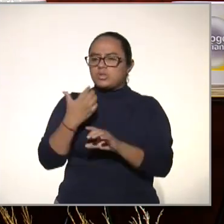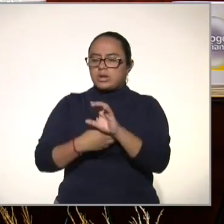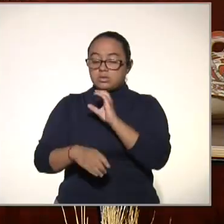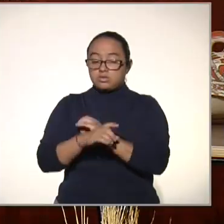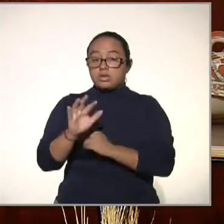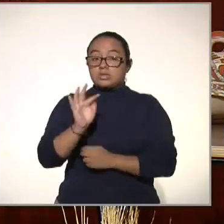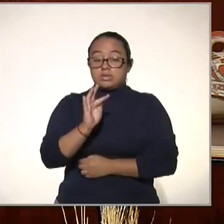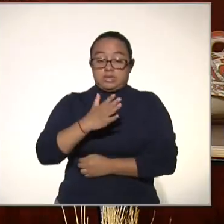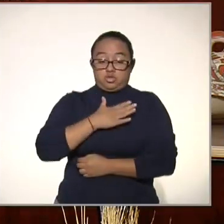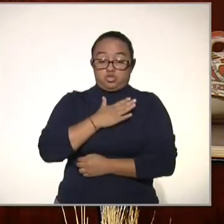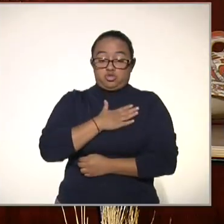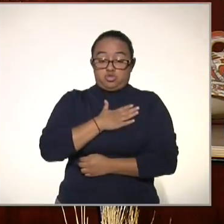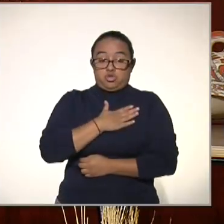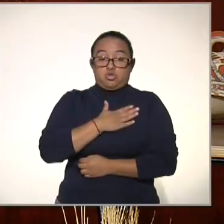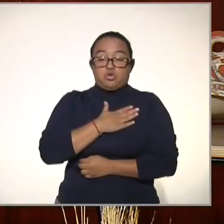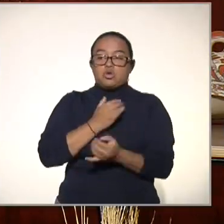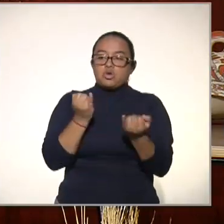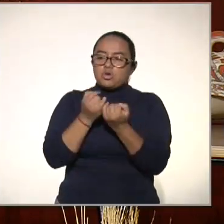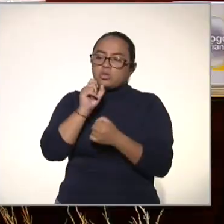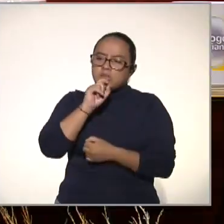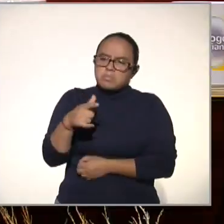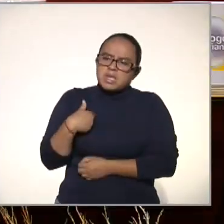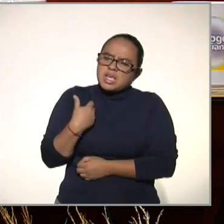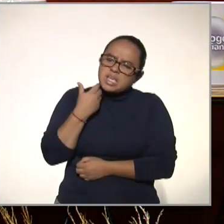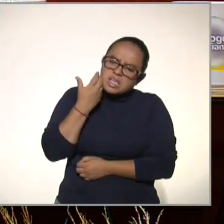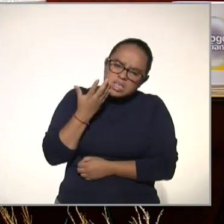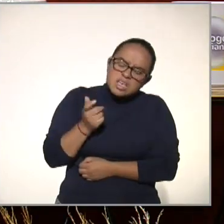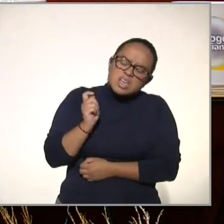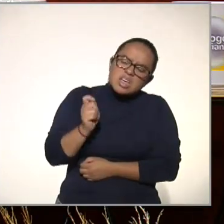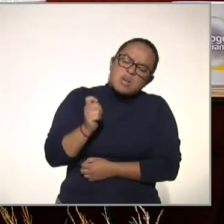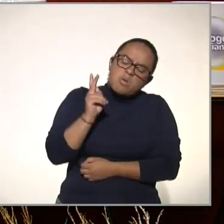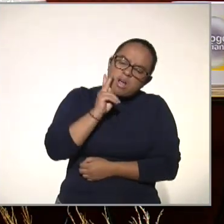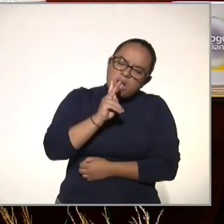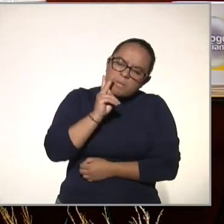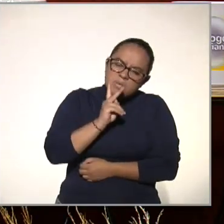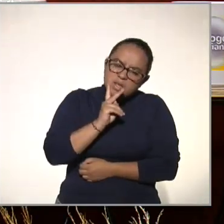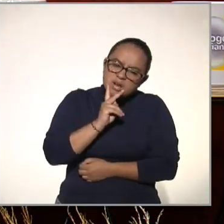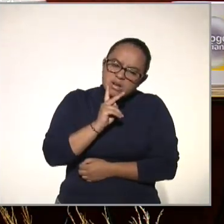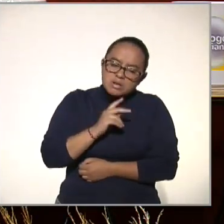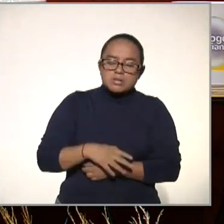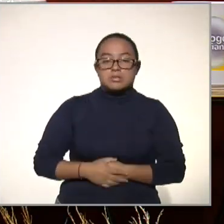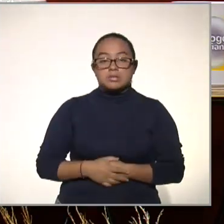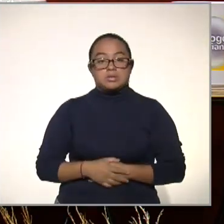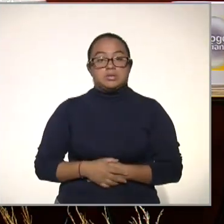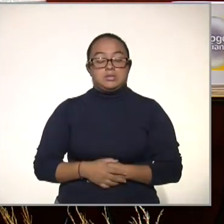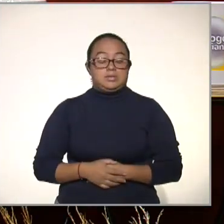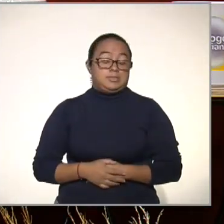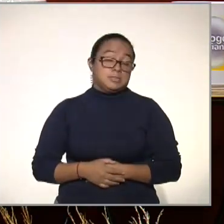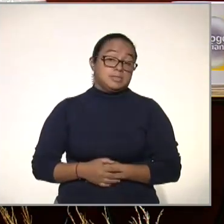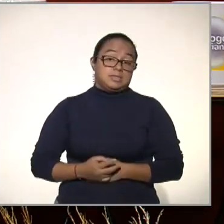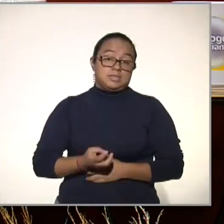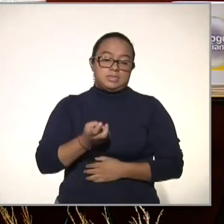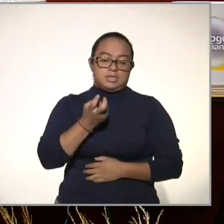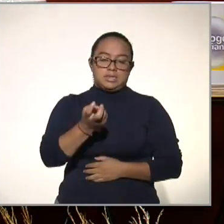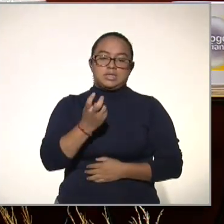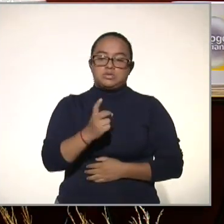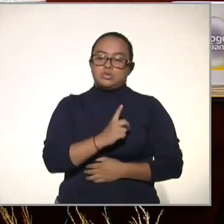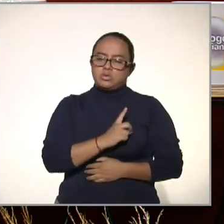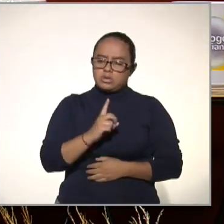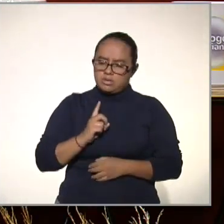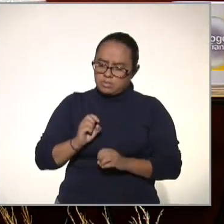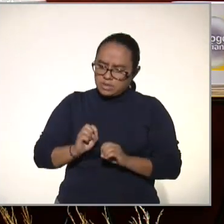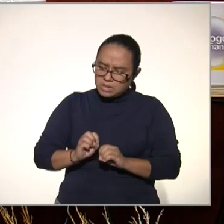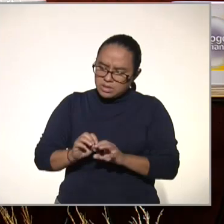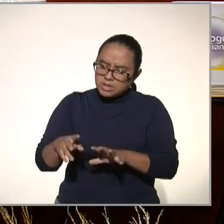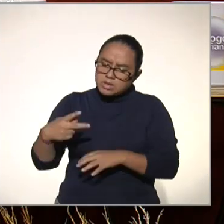yo también deseo experimentar o deseo ser. Ahí pues sí hay que permitir